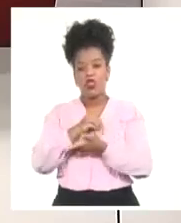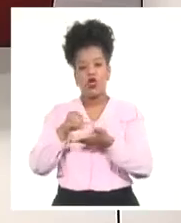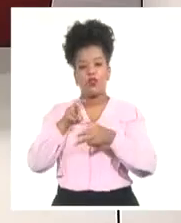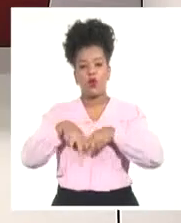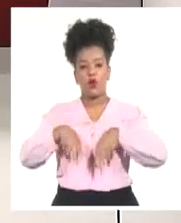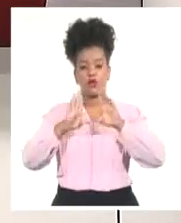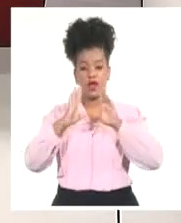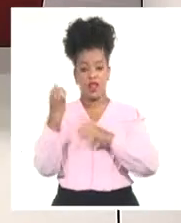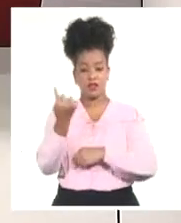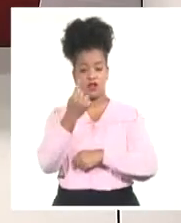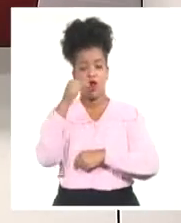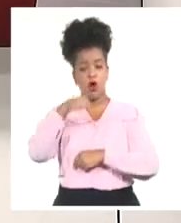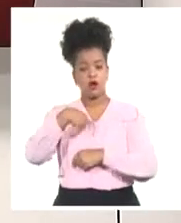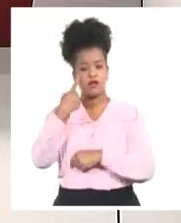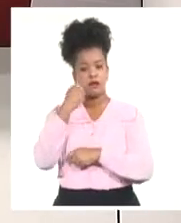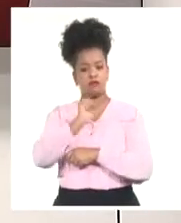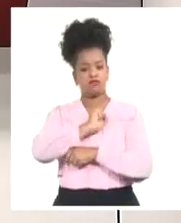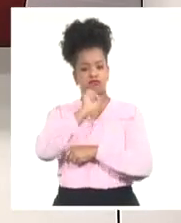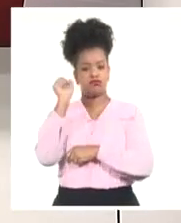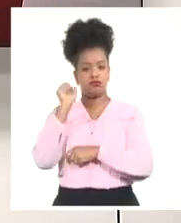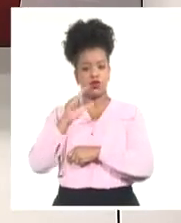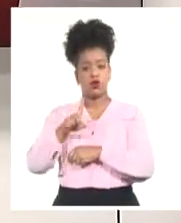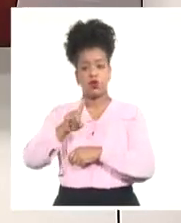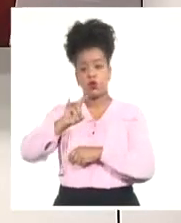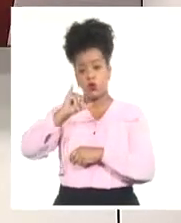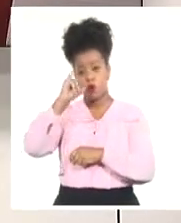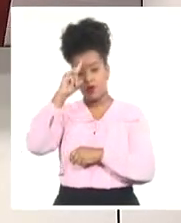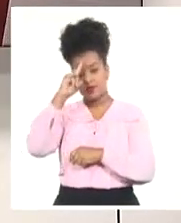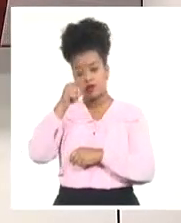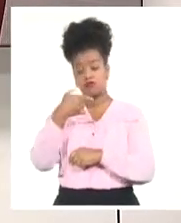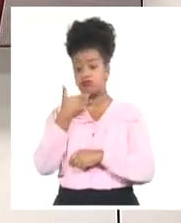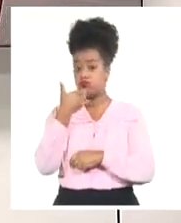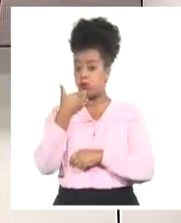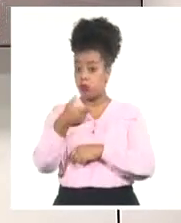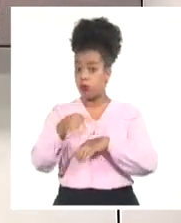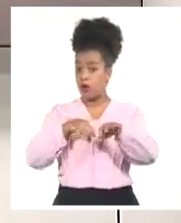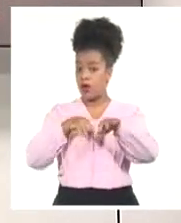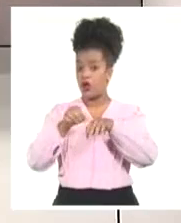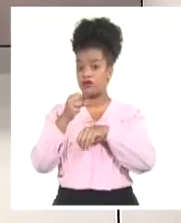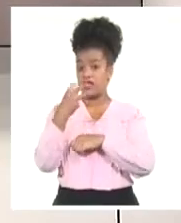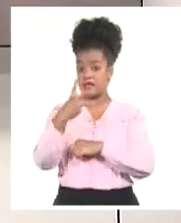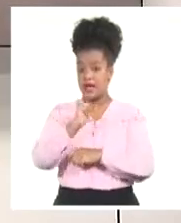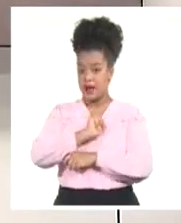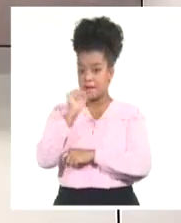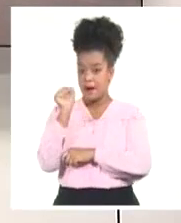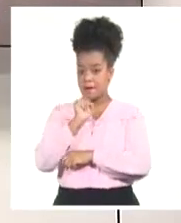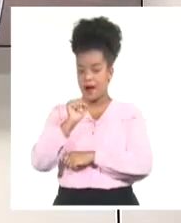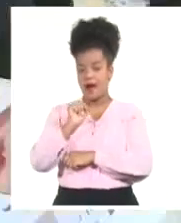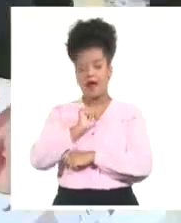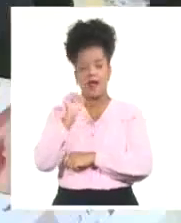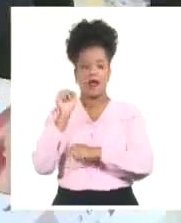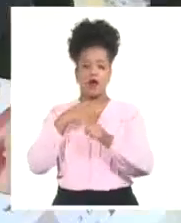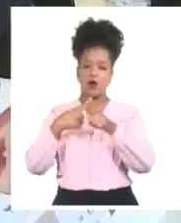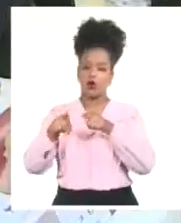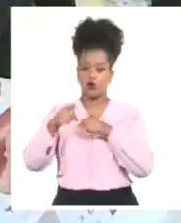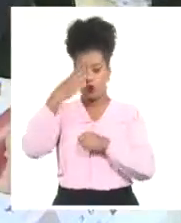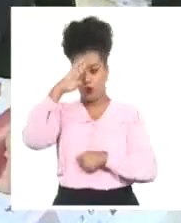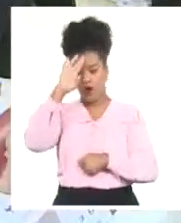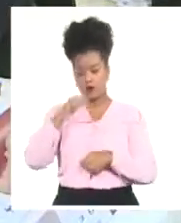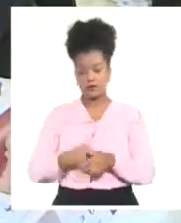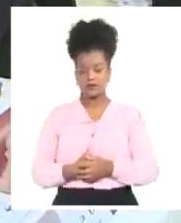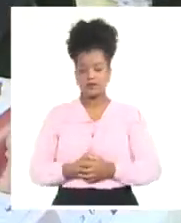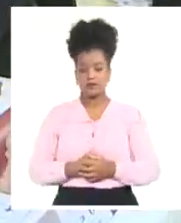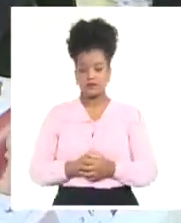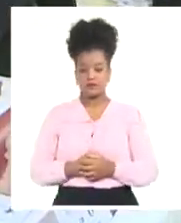sólida demostración de Luis Ernesto Quesada, que ascendió a la tercera plaza luego de ganar al también cubano Yacer Quesada. Jesús